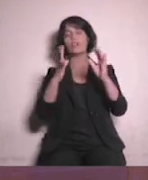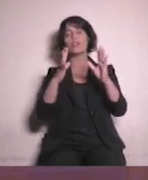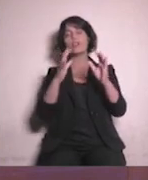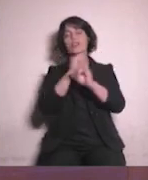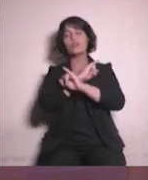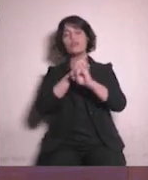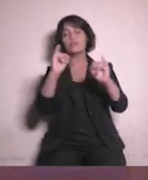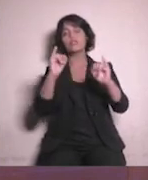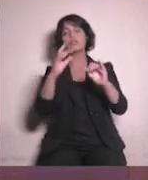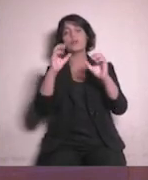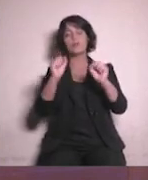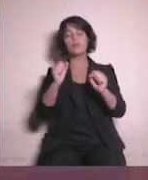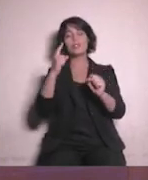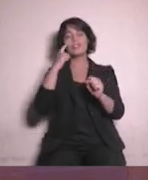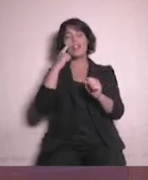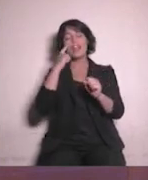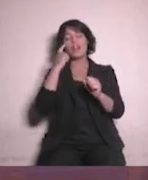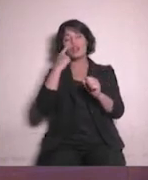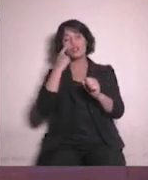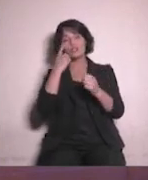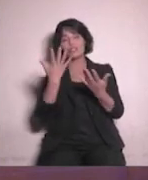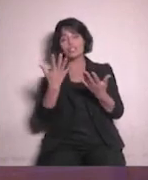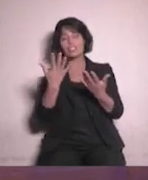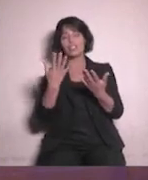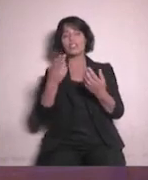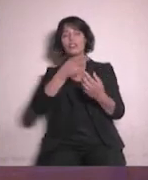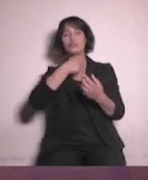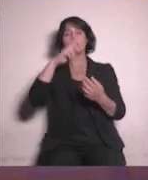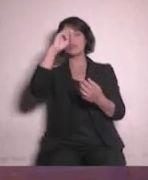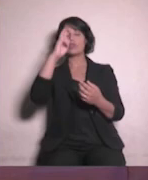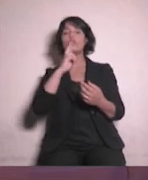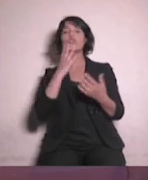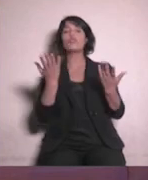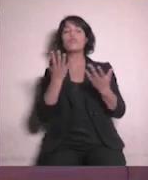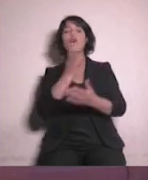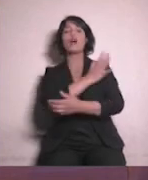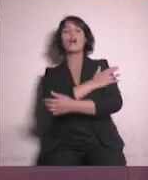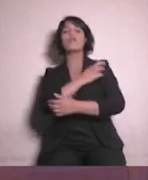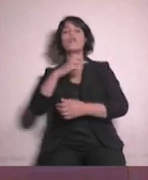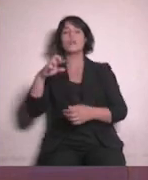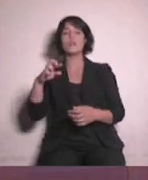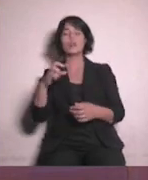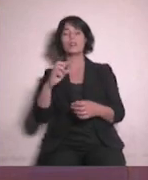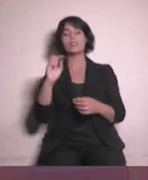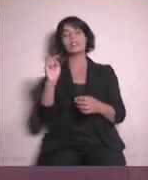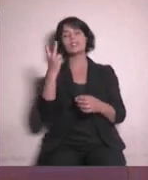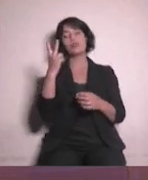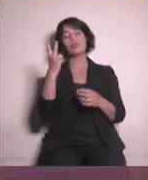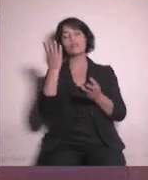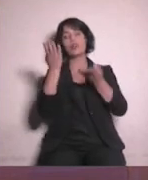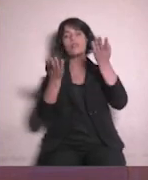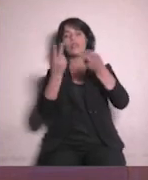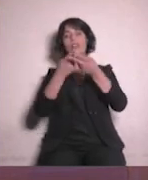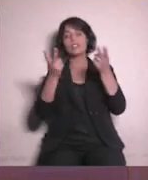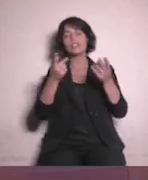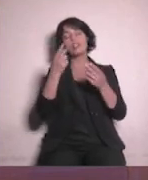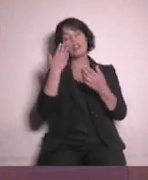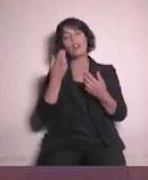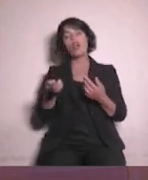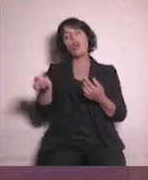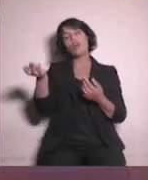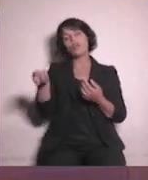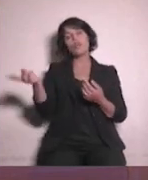de conocimientos que existe actualmente sobre nuestro rol como AFP. Y en esta segunda versión entregaremos nuevamente